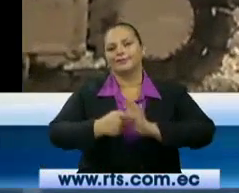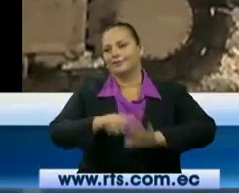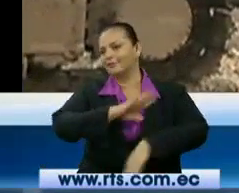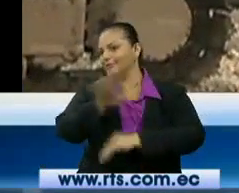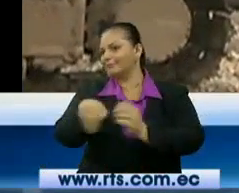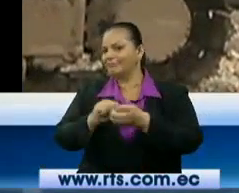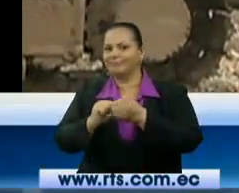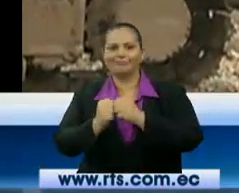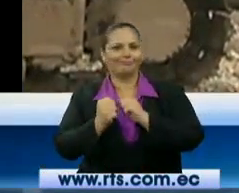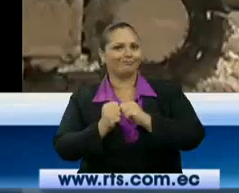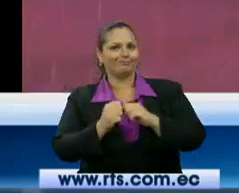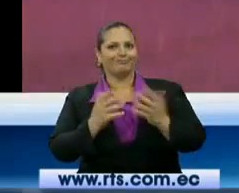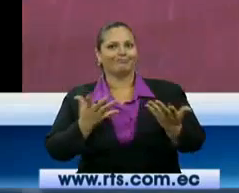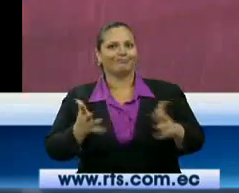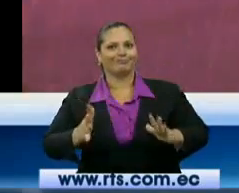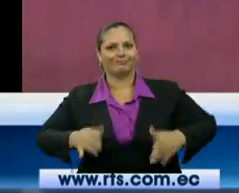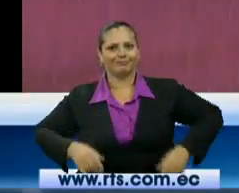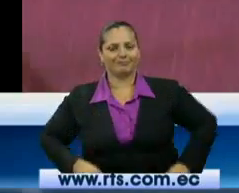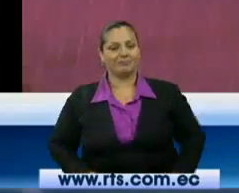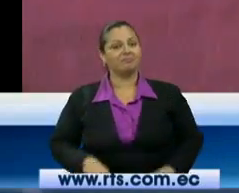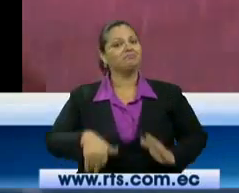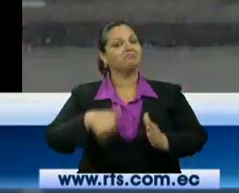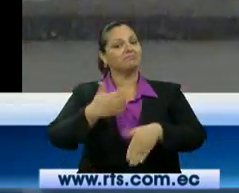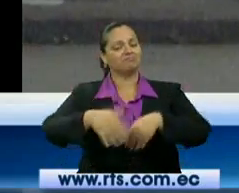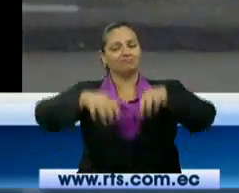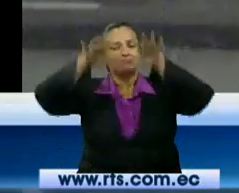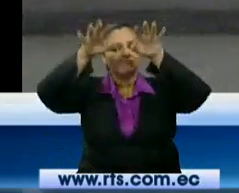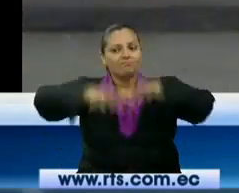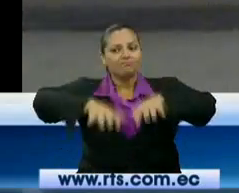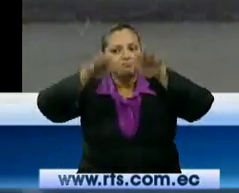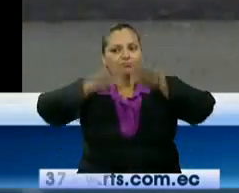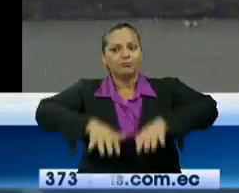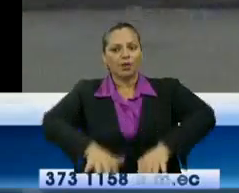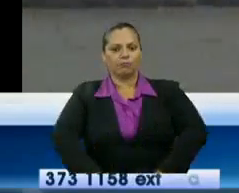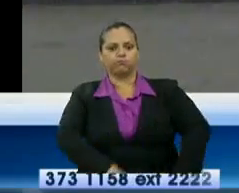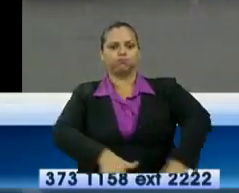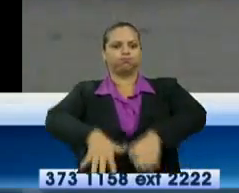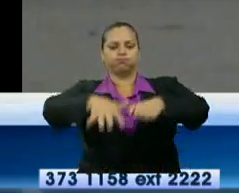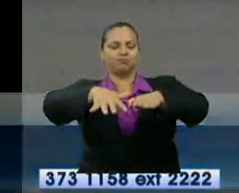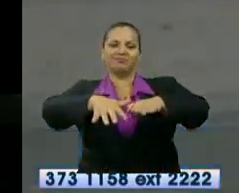estragos de la estación lluviosa en Guayaquil. Informo, Marcela Maquilón.